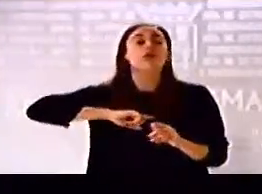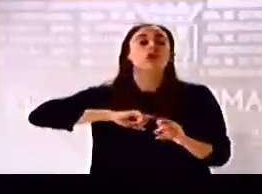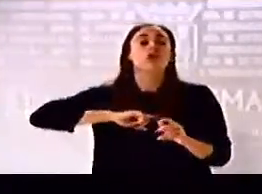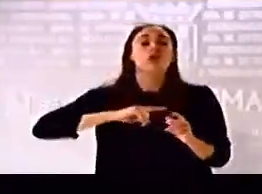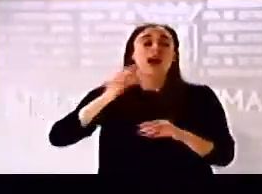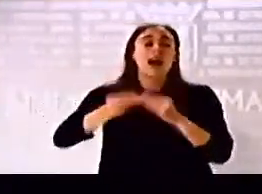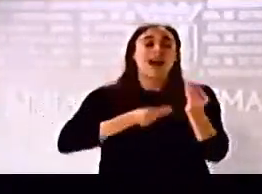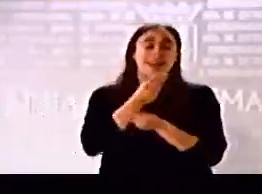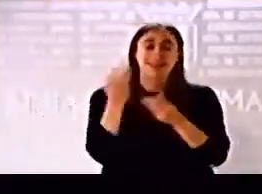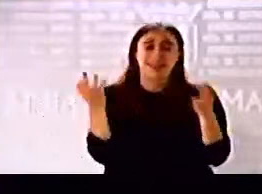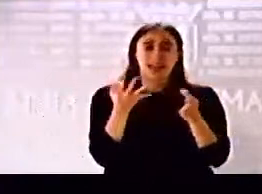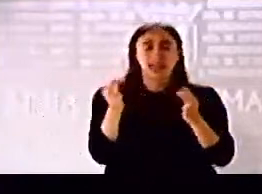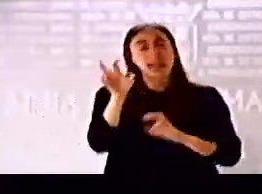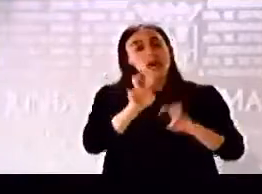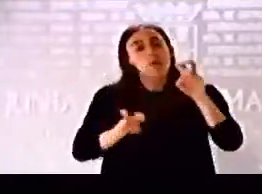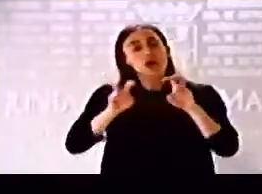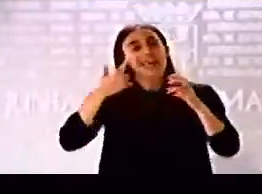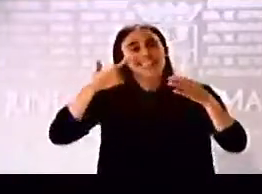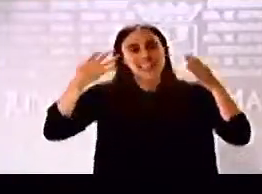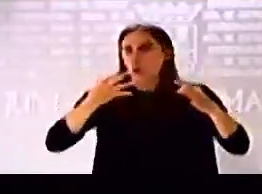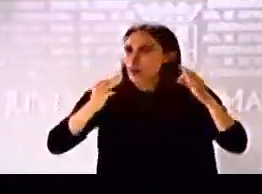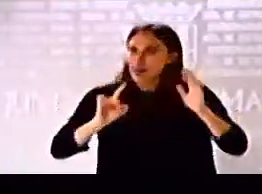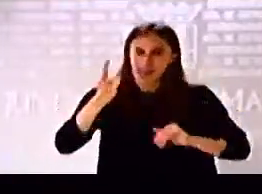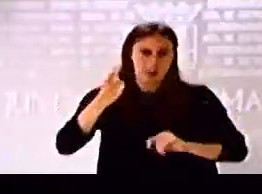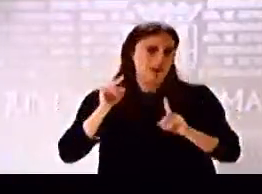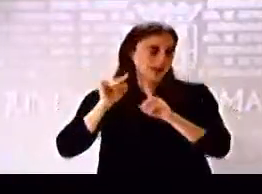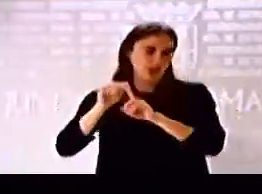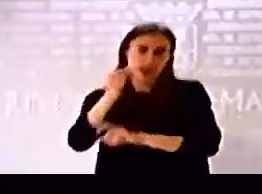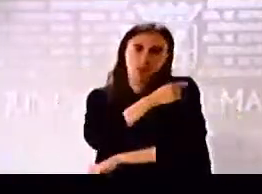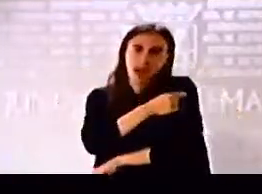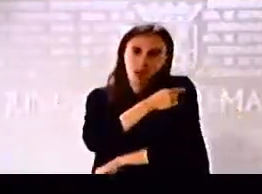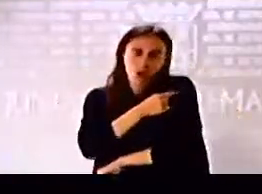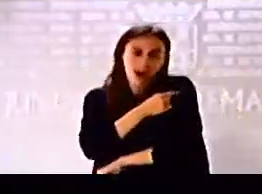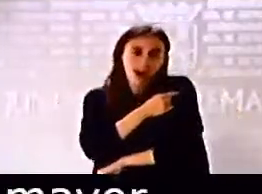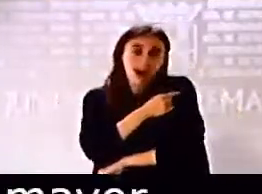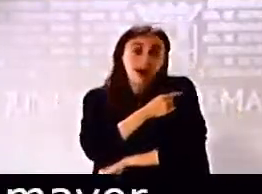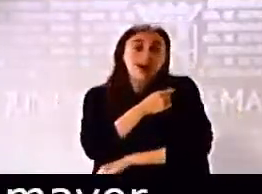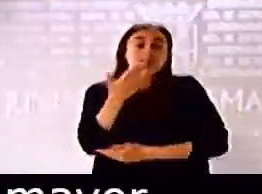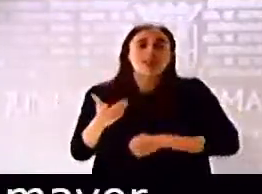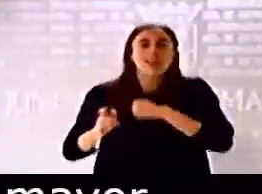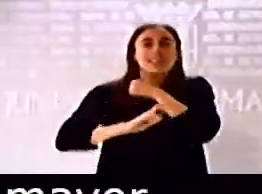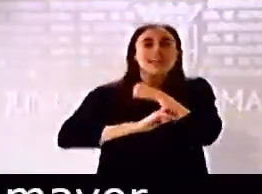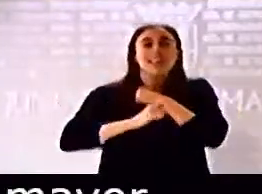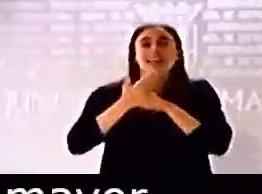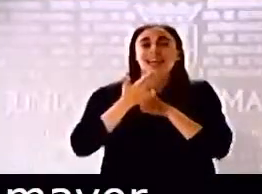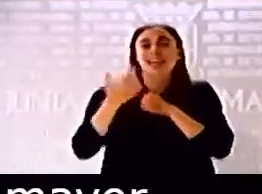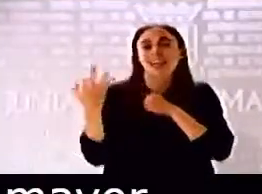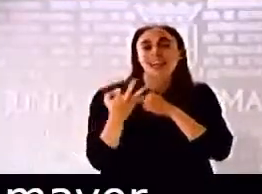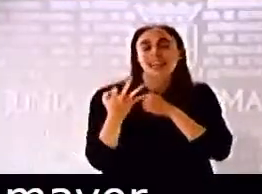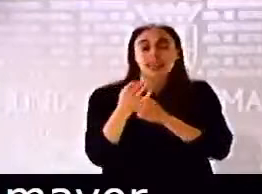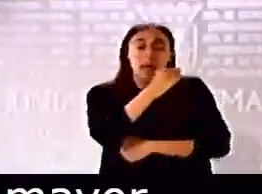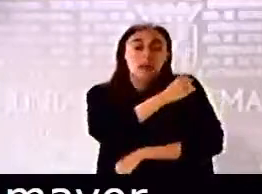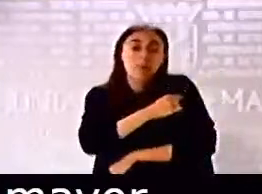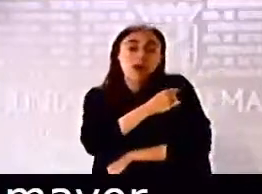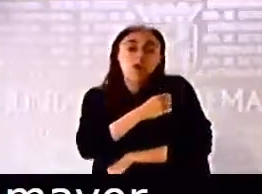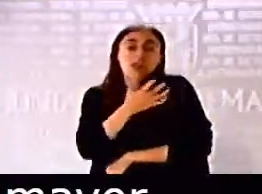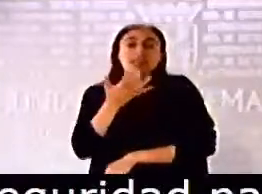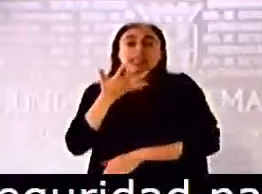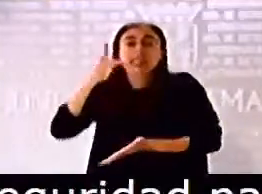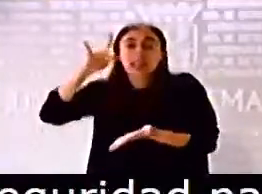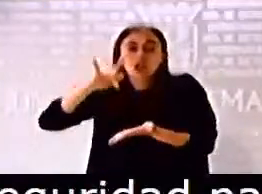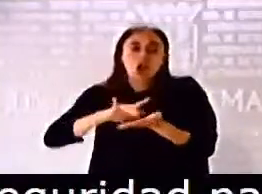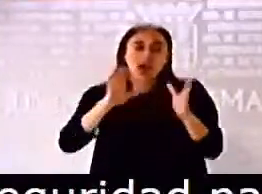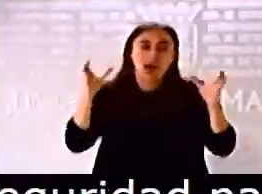vacunarlos. Y la mayor seguridad para vacunarlos, dice la estrategia, que se vacunarán cuando se termine de vacunar